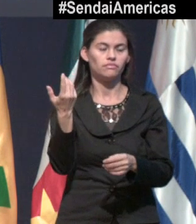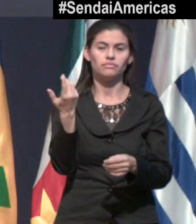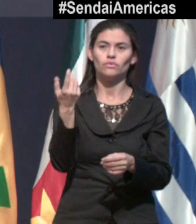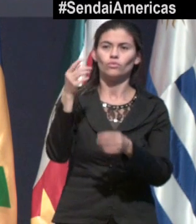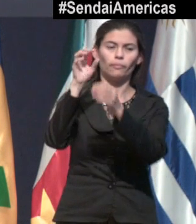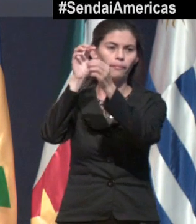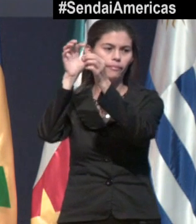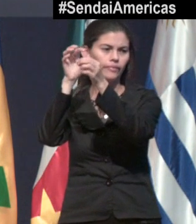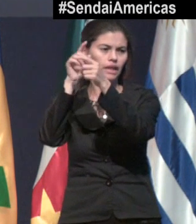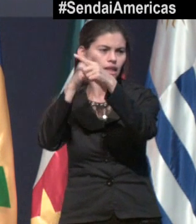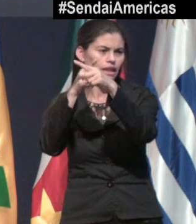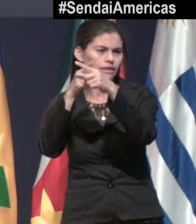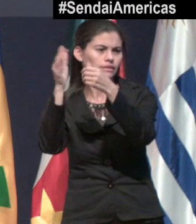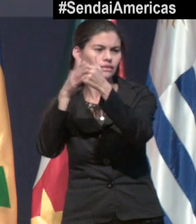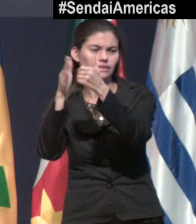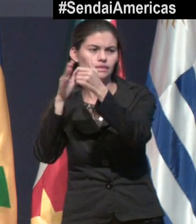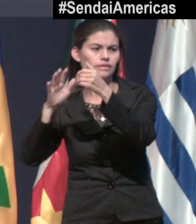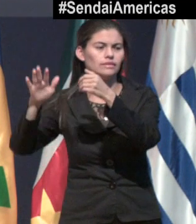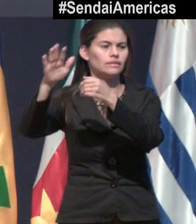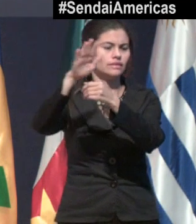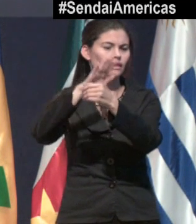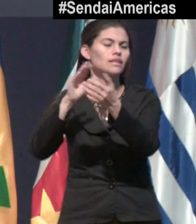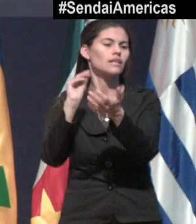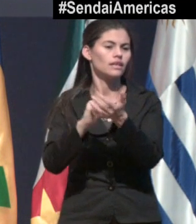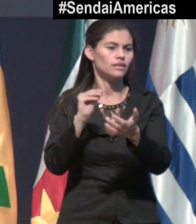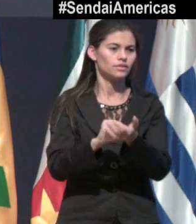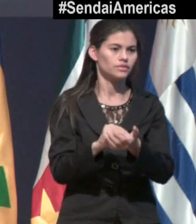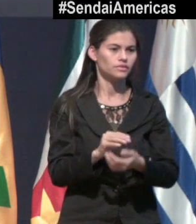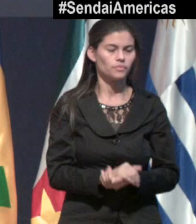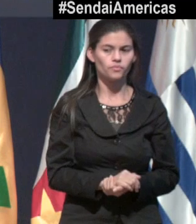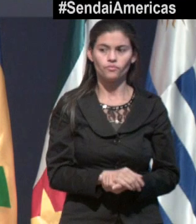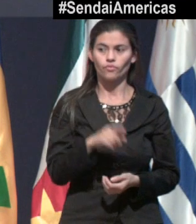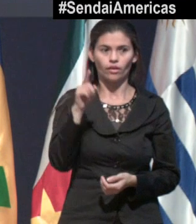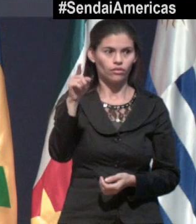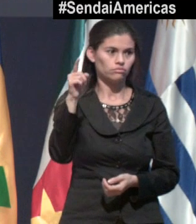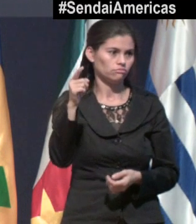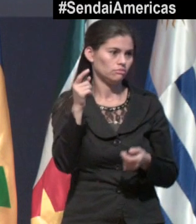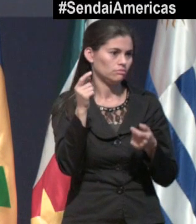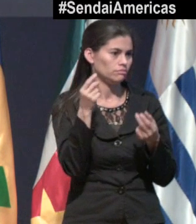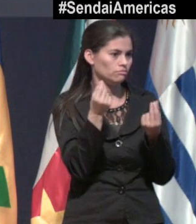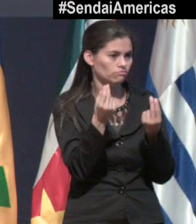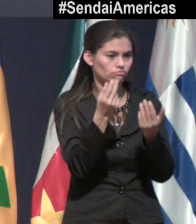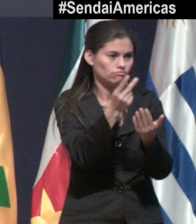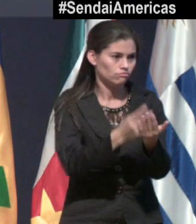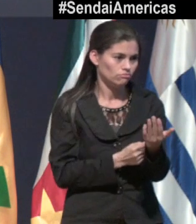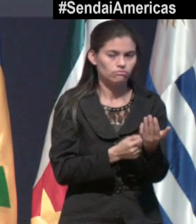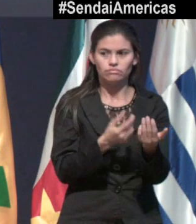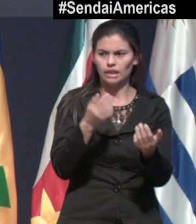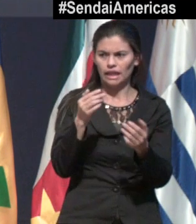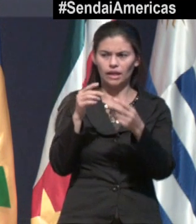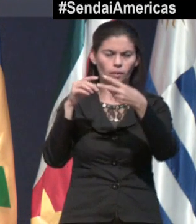Somalia y países de ese tipo. Entonces, ¿qué hace un país de altos ingresos en el número 4